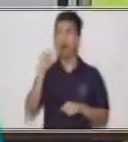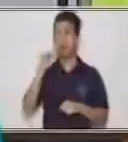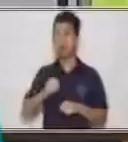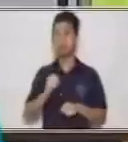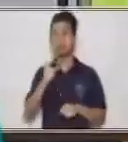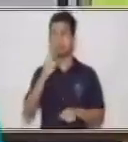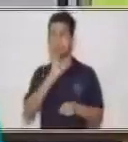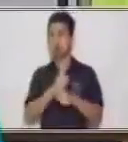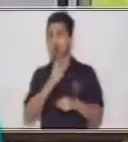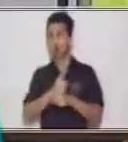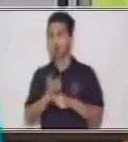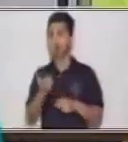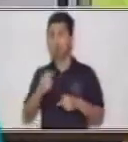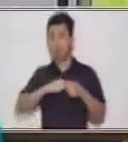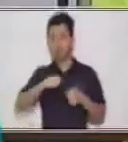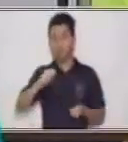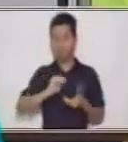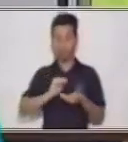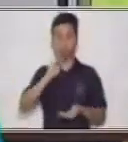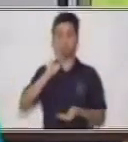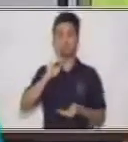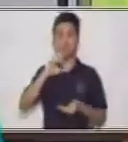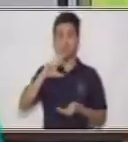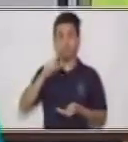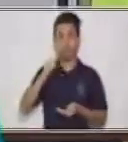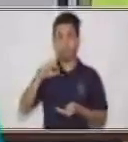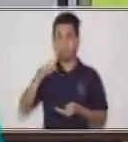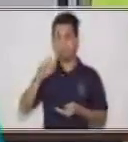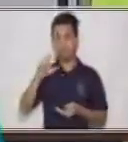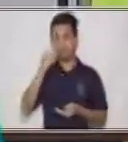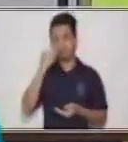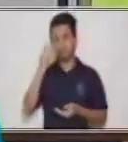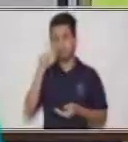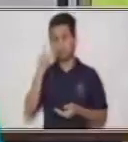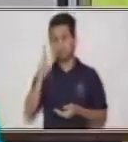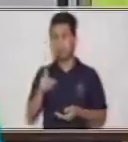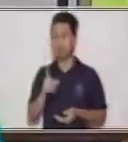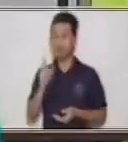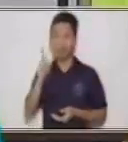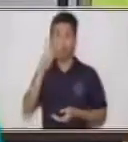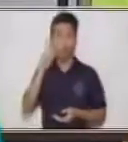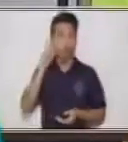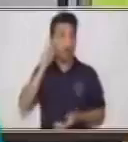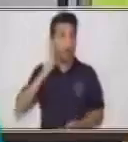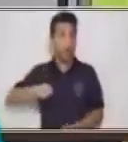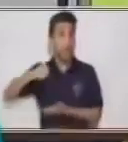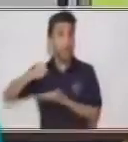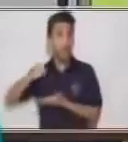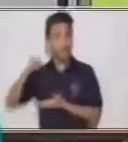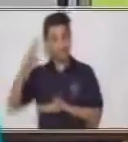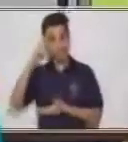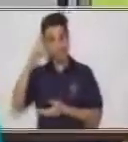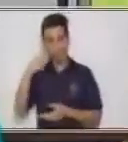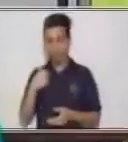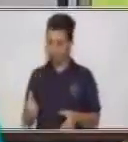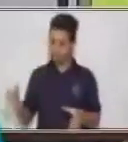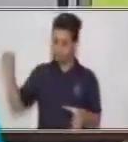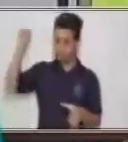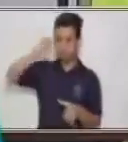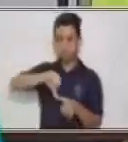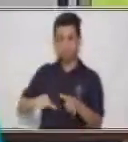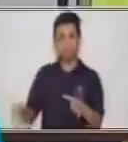establecer correctamente las medidas. Y también tenemos el galón, que el galón en la clase anterior estuvimos midiendo que